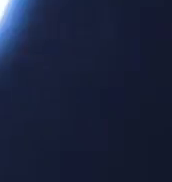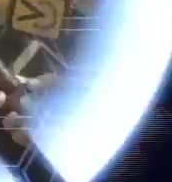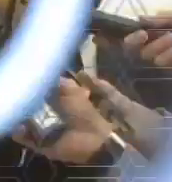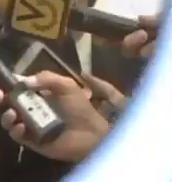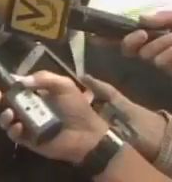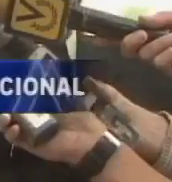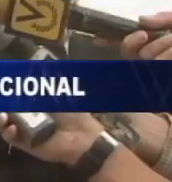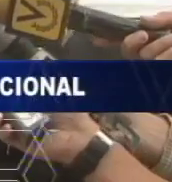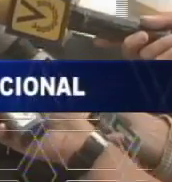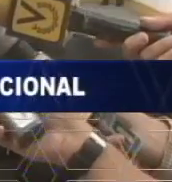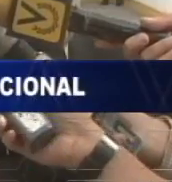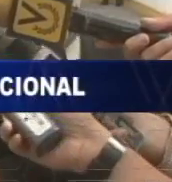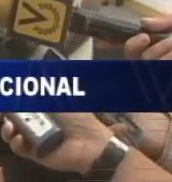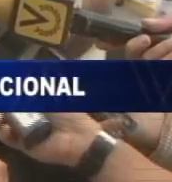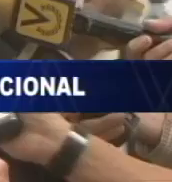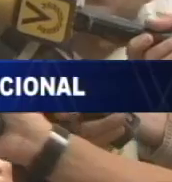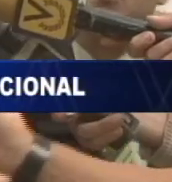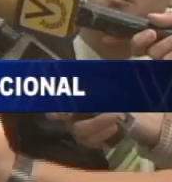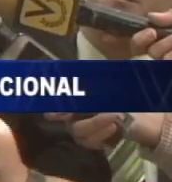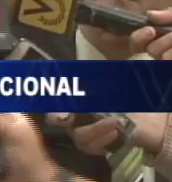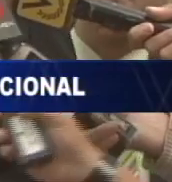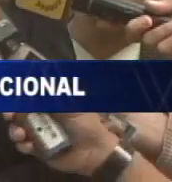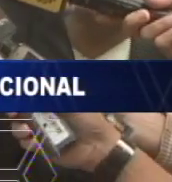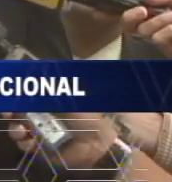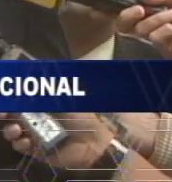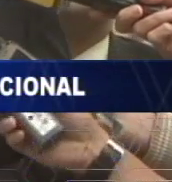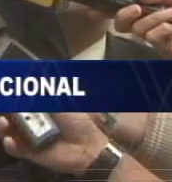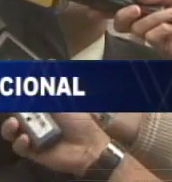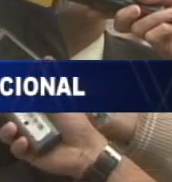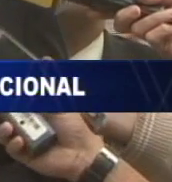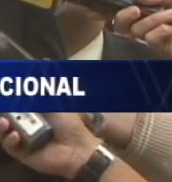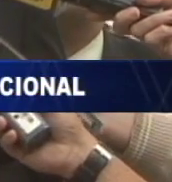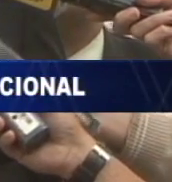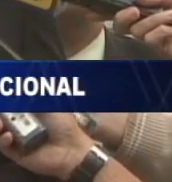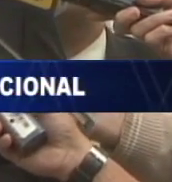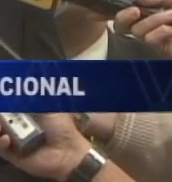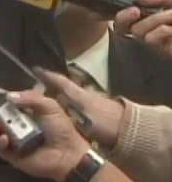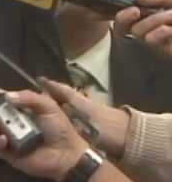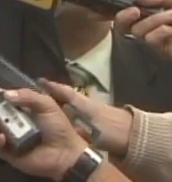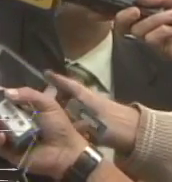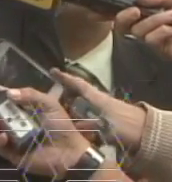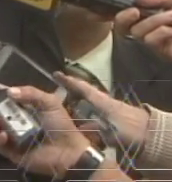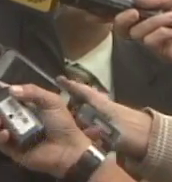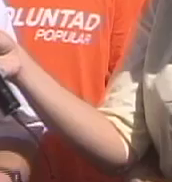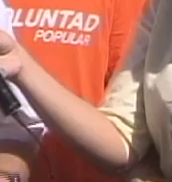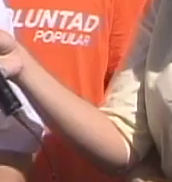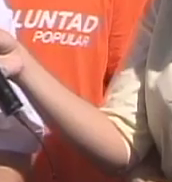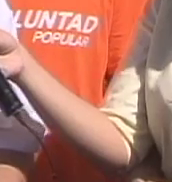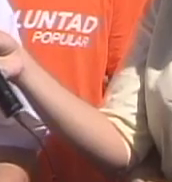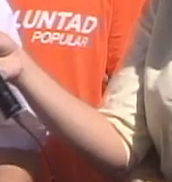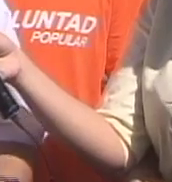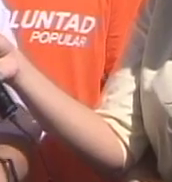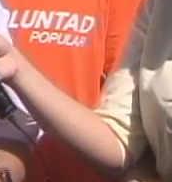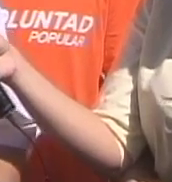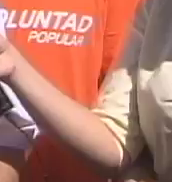OPEP acciones diputado Luis florido rechaza medidas gubernamentales en su